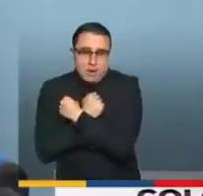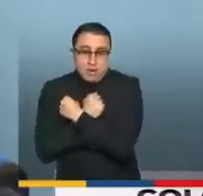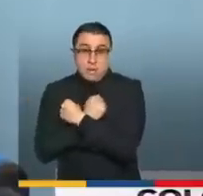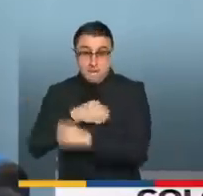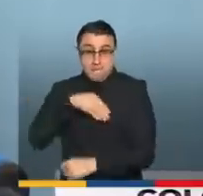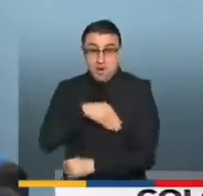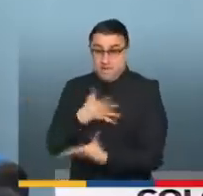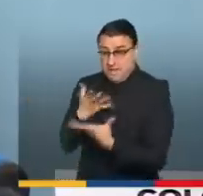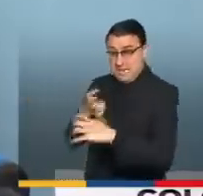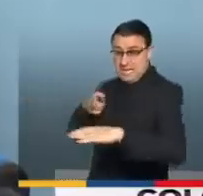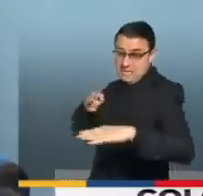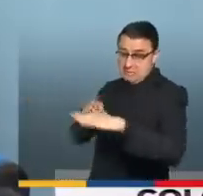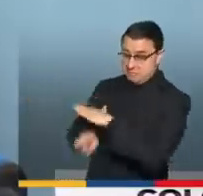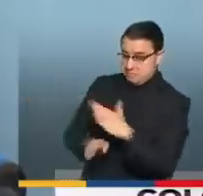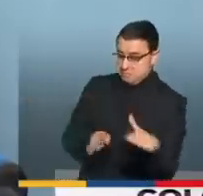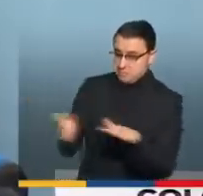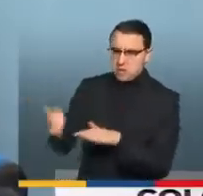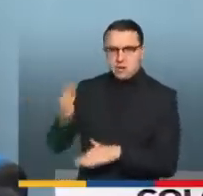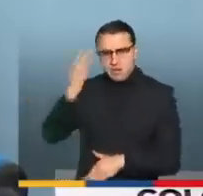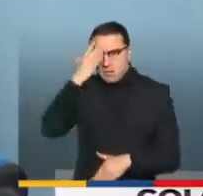quizás lo quería matar por orgullo.